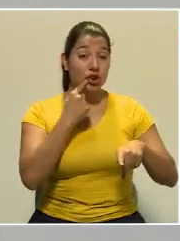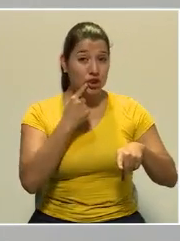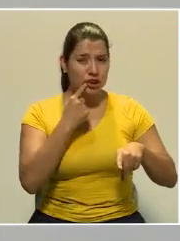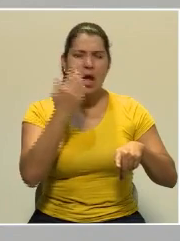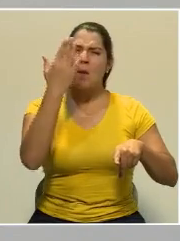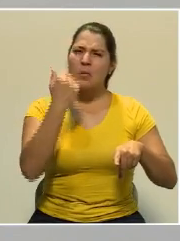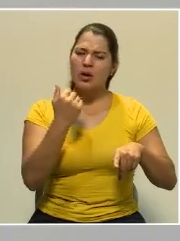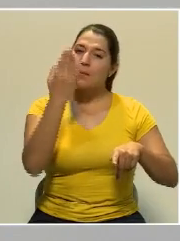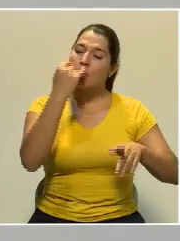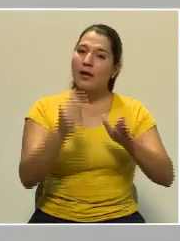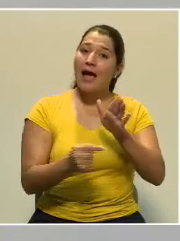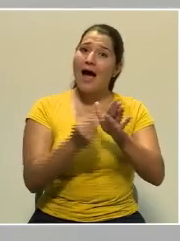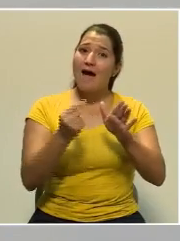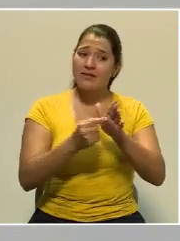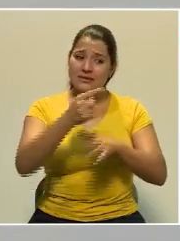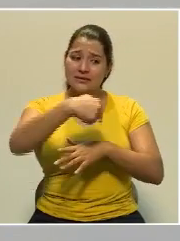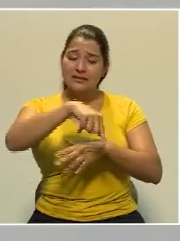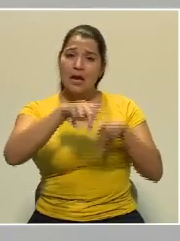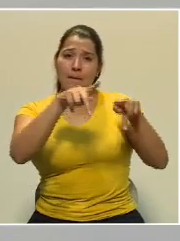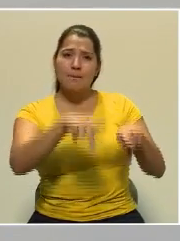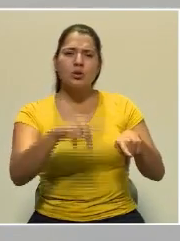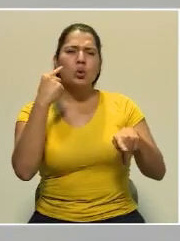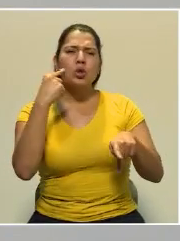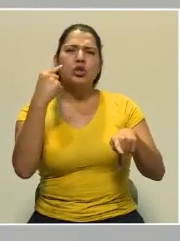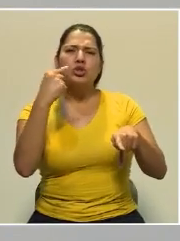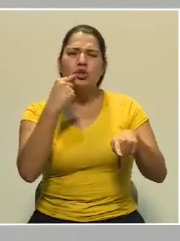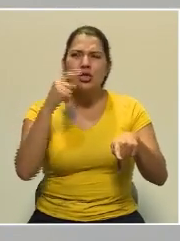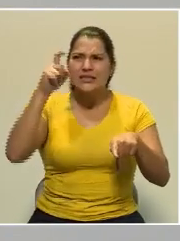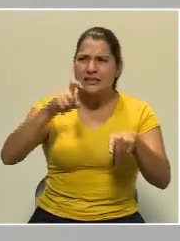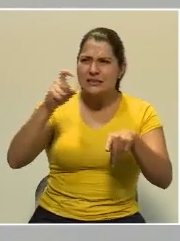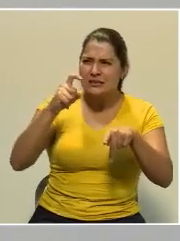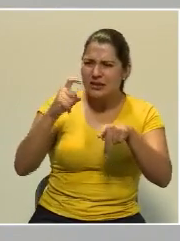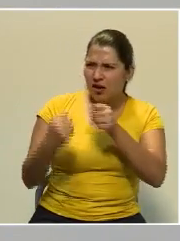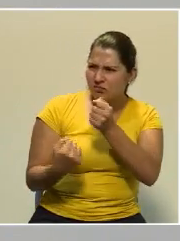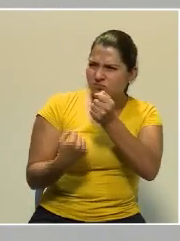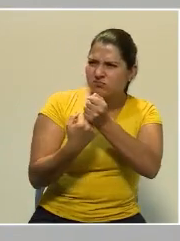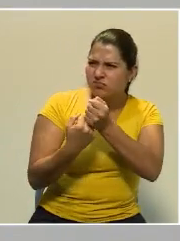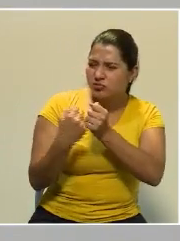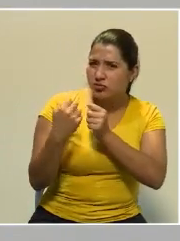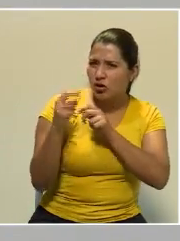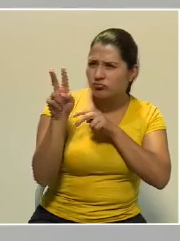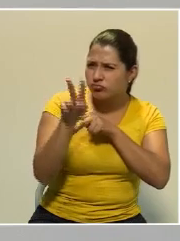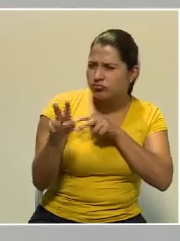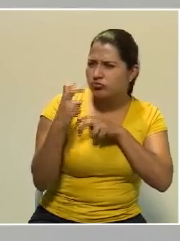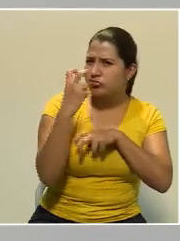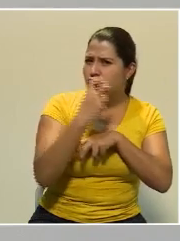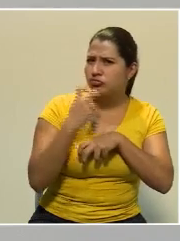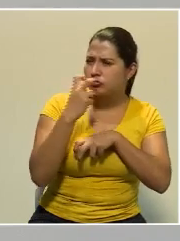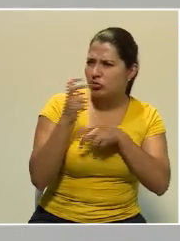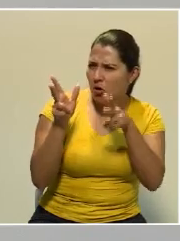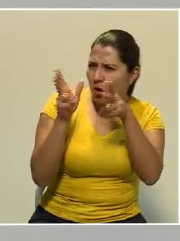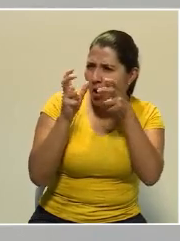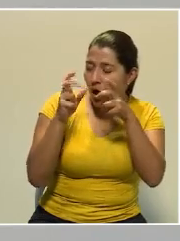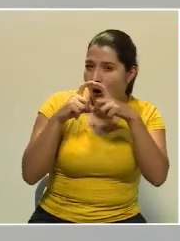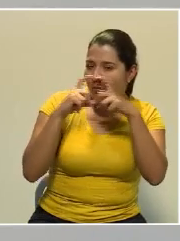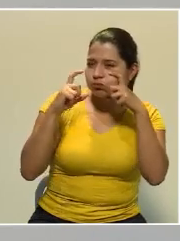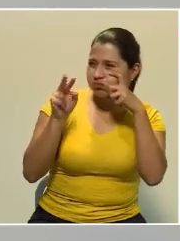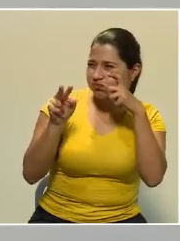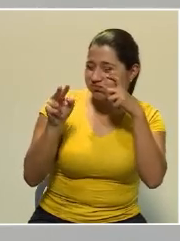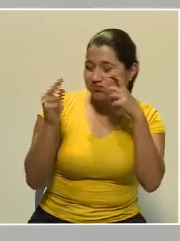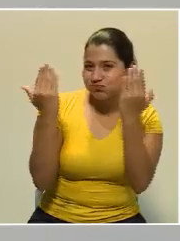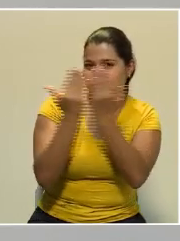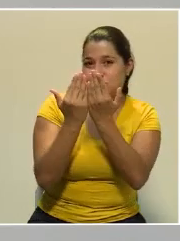pues en ocasiones estas personas se apoyan en la lectura de los labios. Esta situación ha promovido